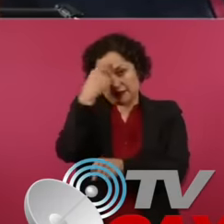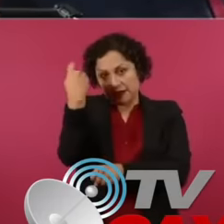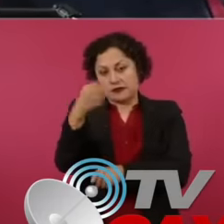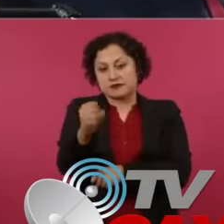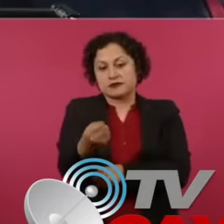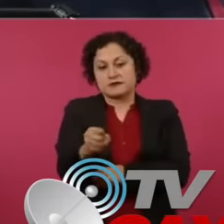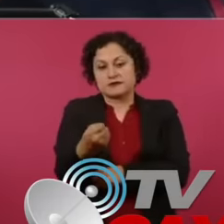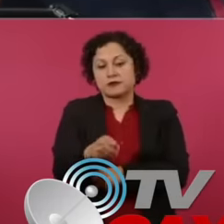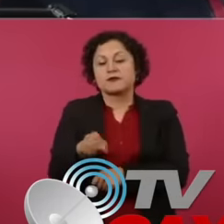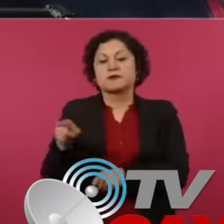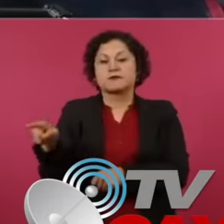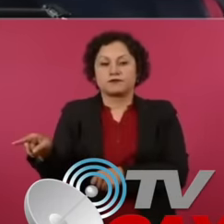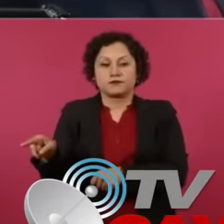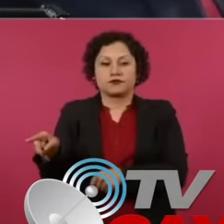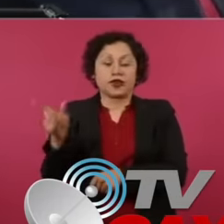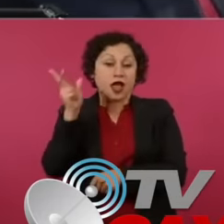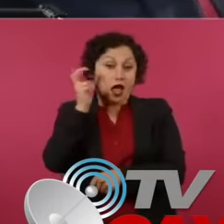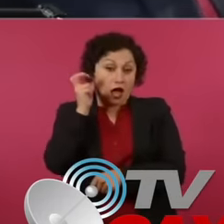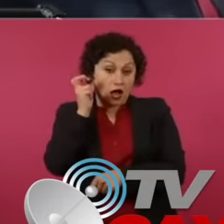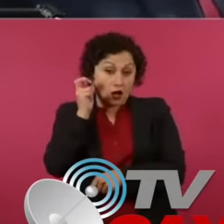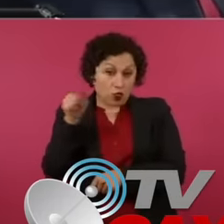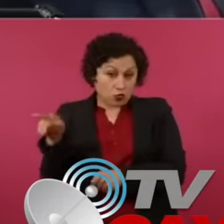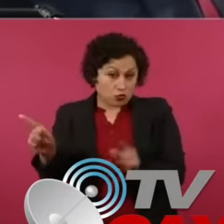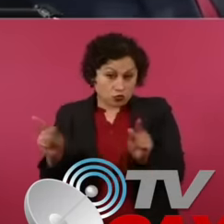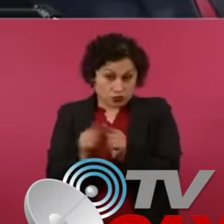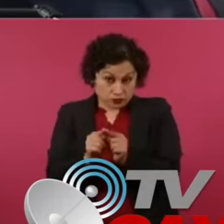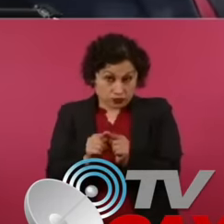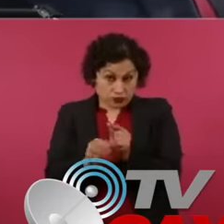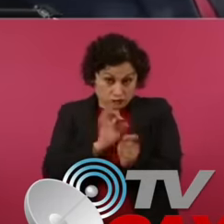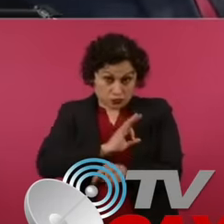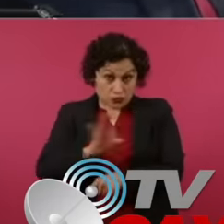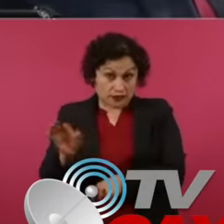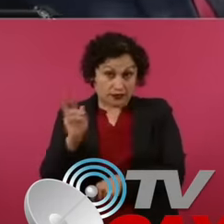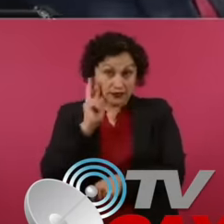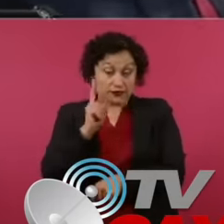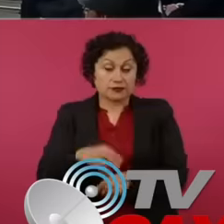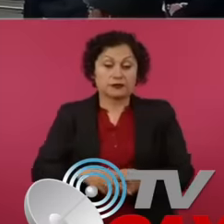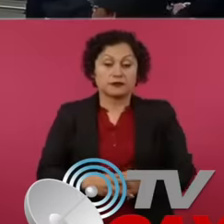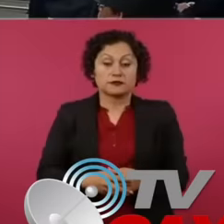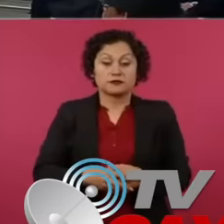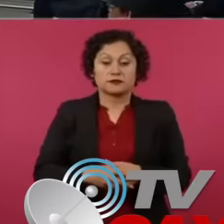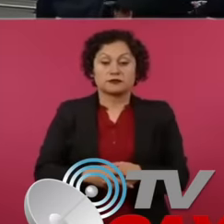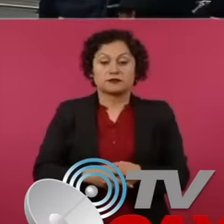mandan un pequeñito audio de unos segundos, ¿se lo puedo poner? Ah, dale.